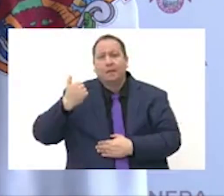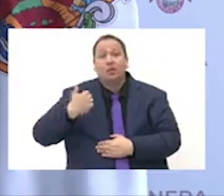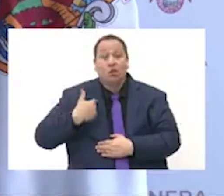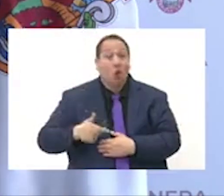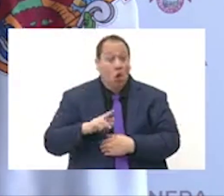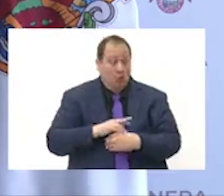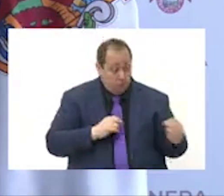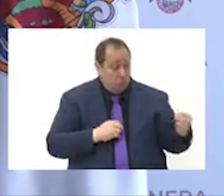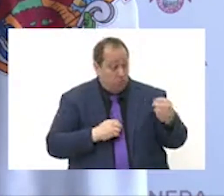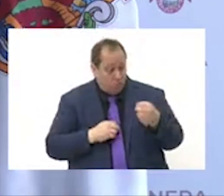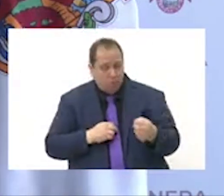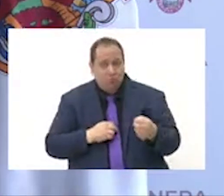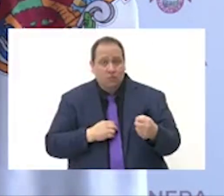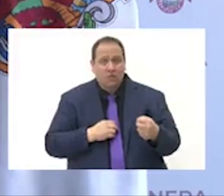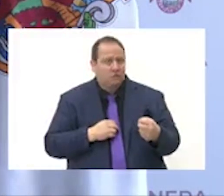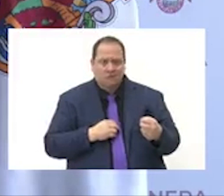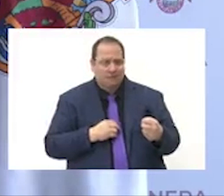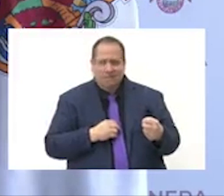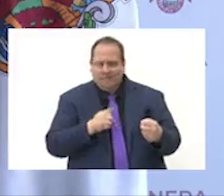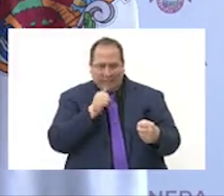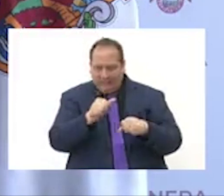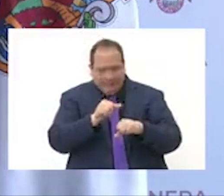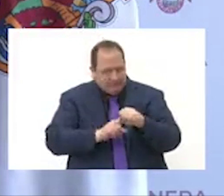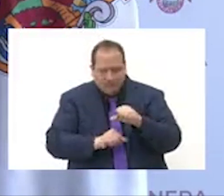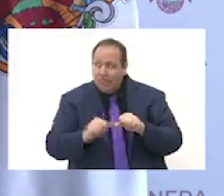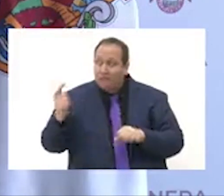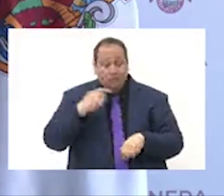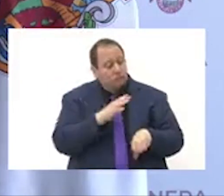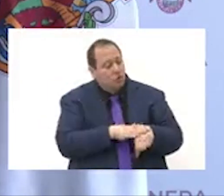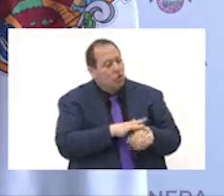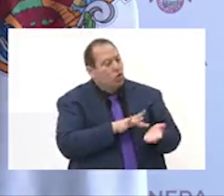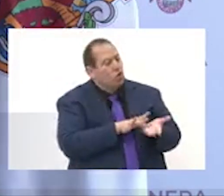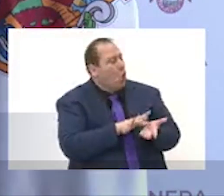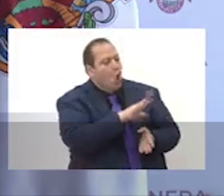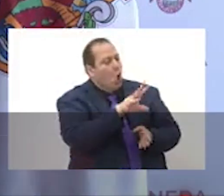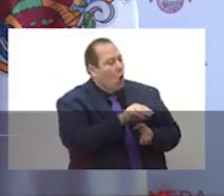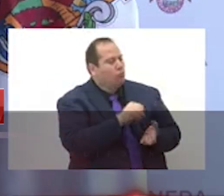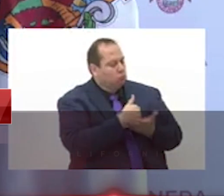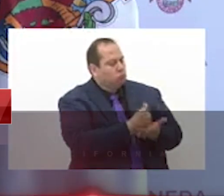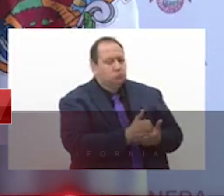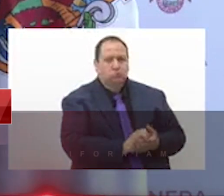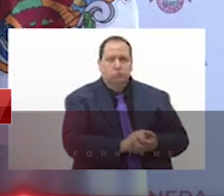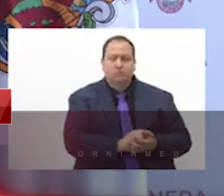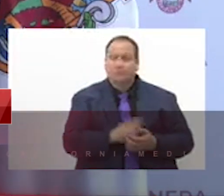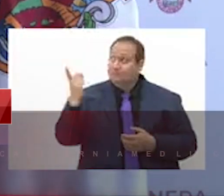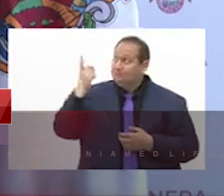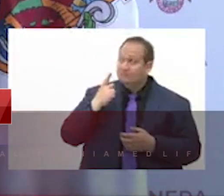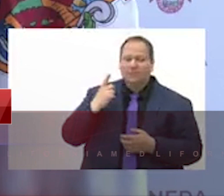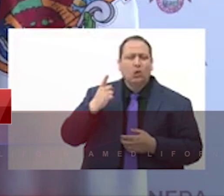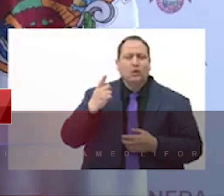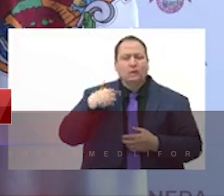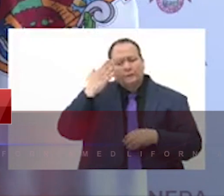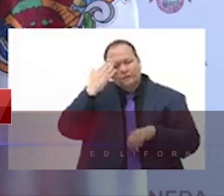yo gobernadora electa, ni siquiera habiendo tomado protesta, me dijo: tienes todo mi apoyo. Y no se me olvida la frase